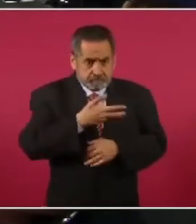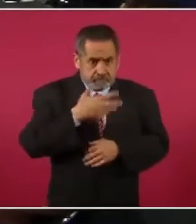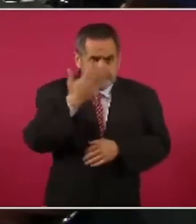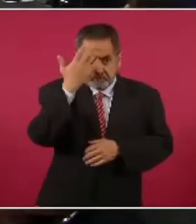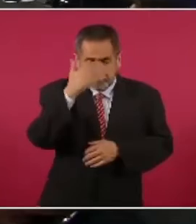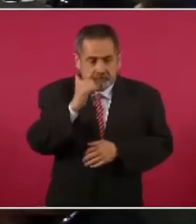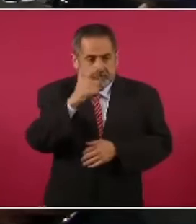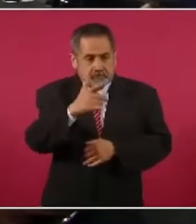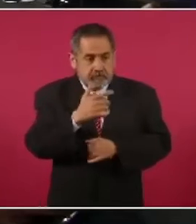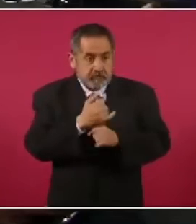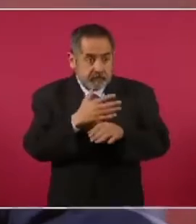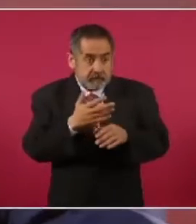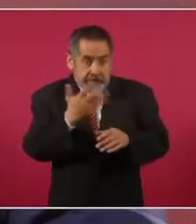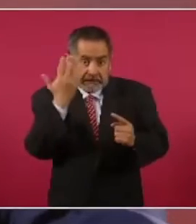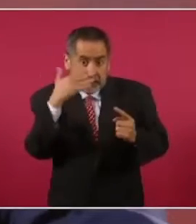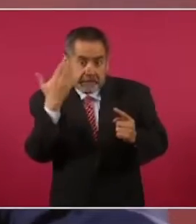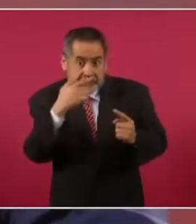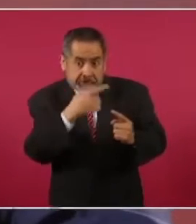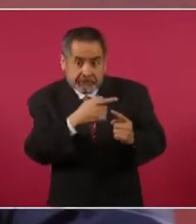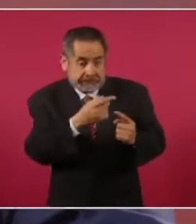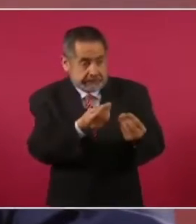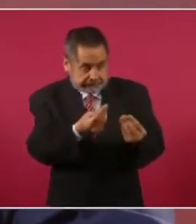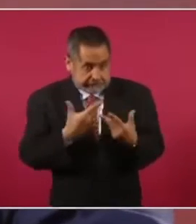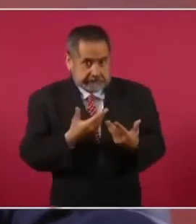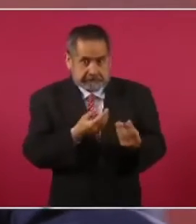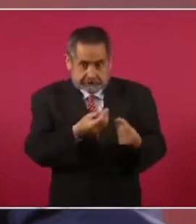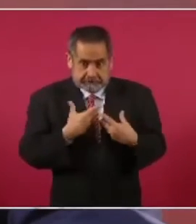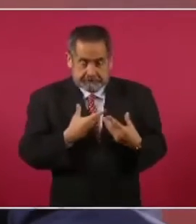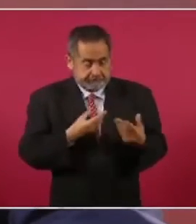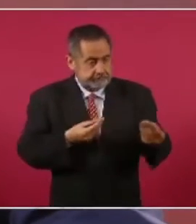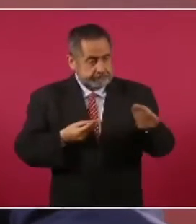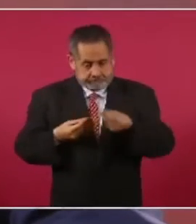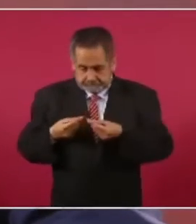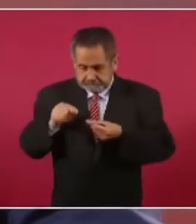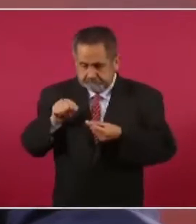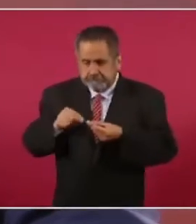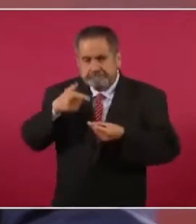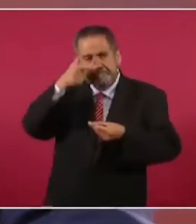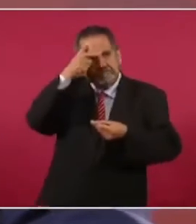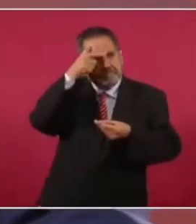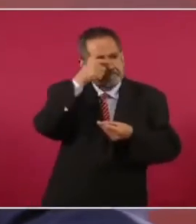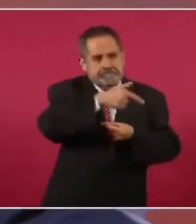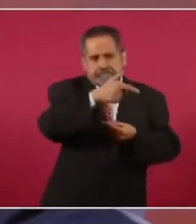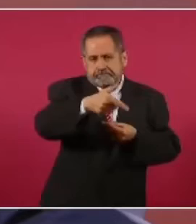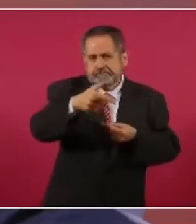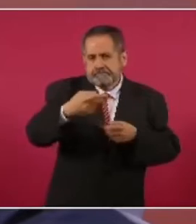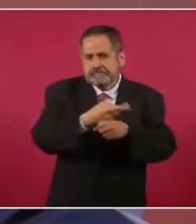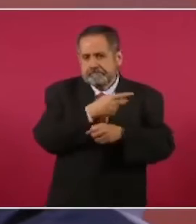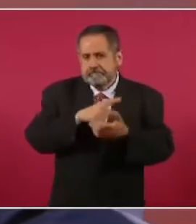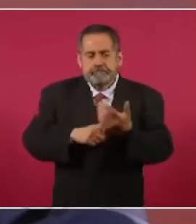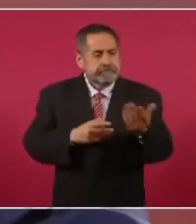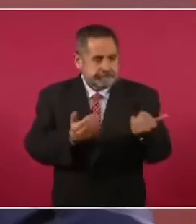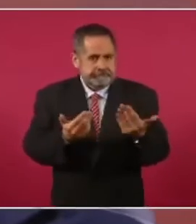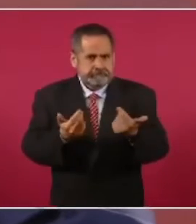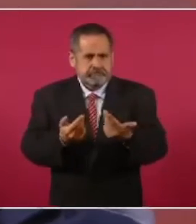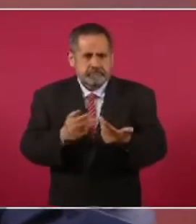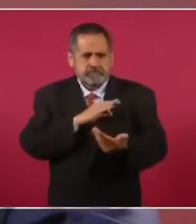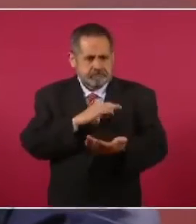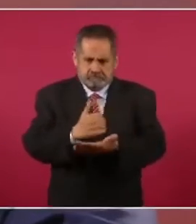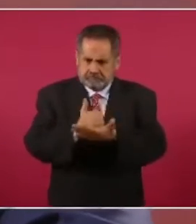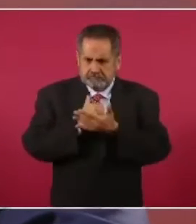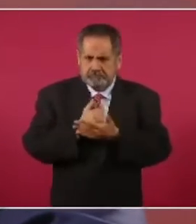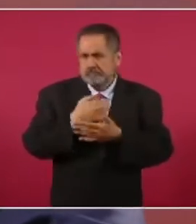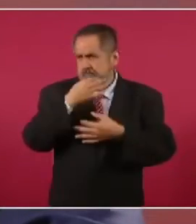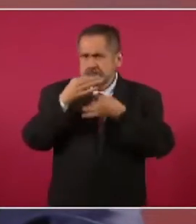la quiera aportar para esclarecer estos hechos lamentables, que nos ayude,